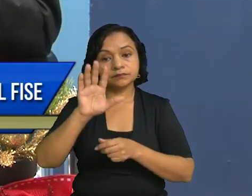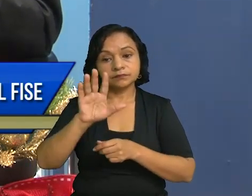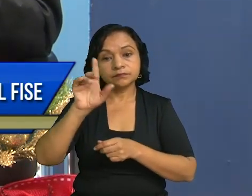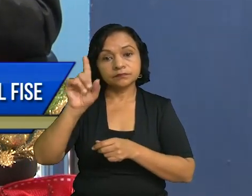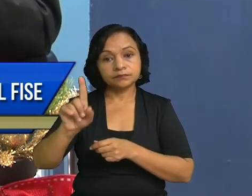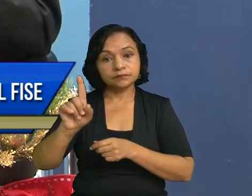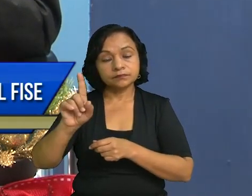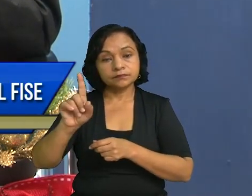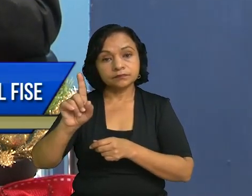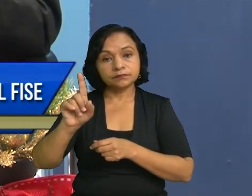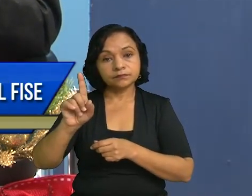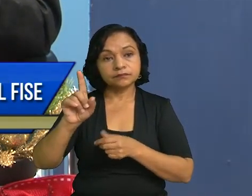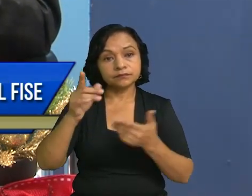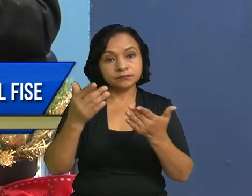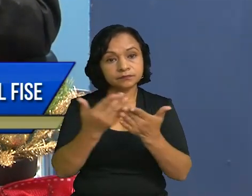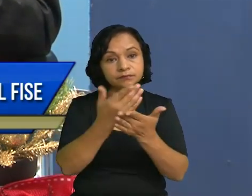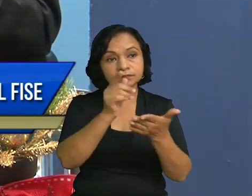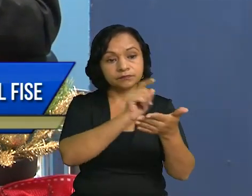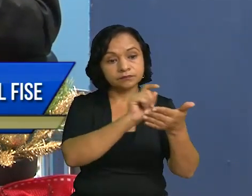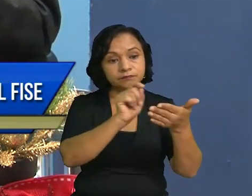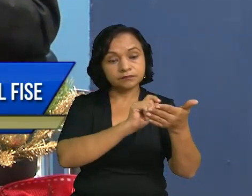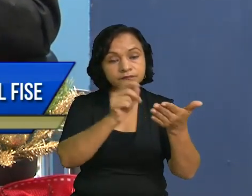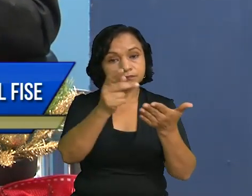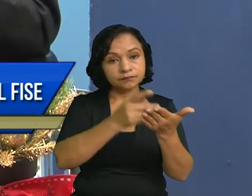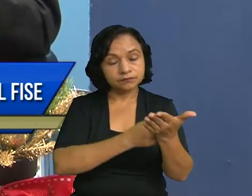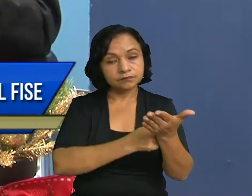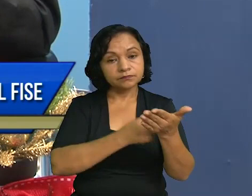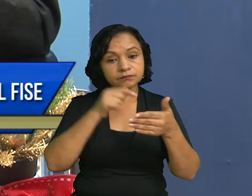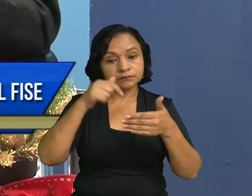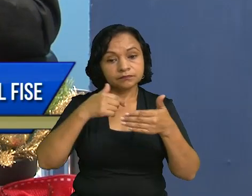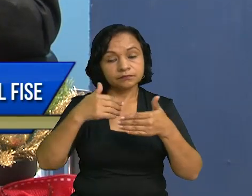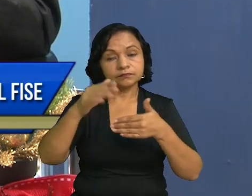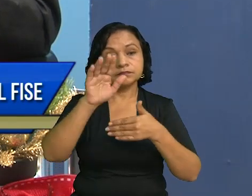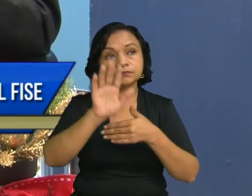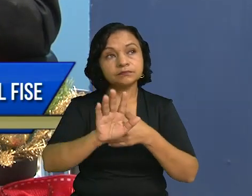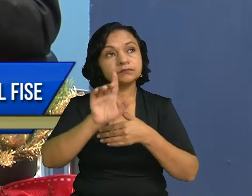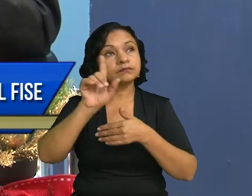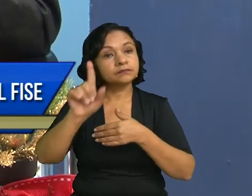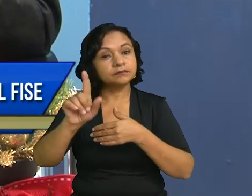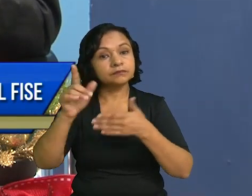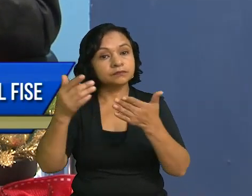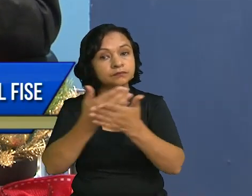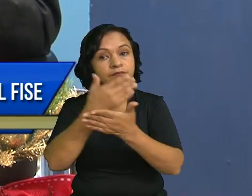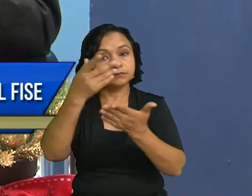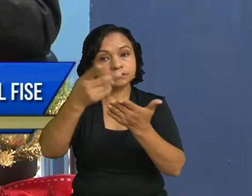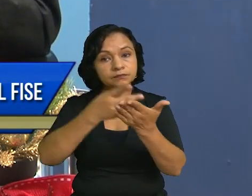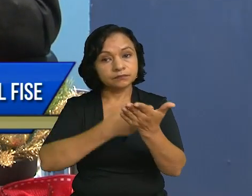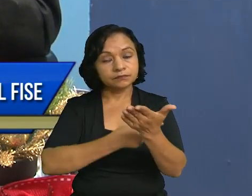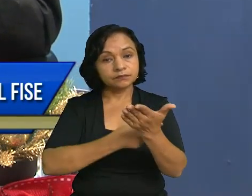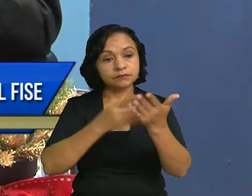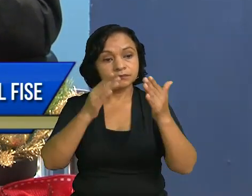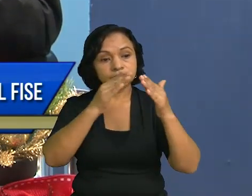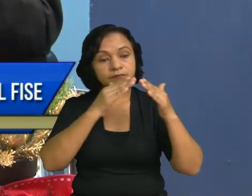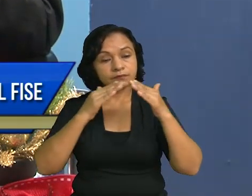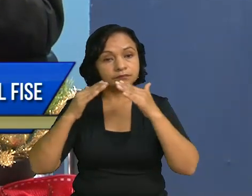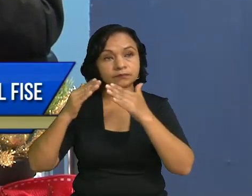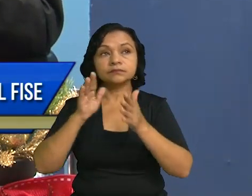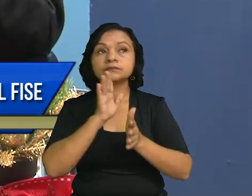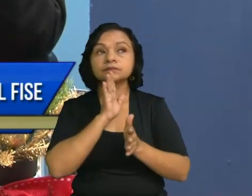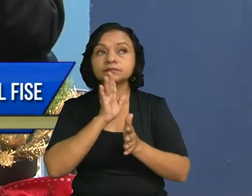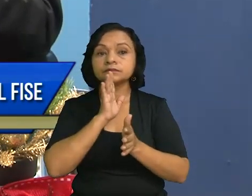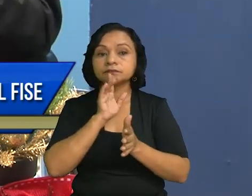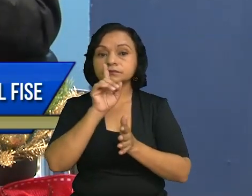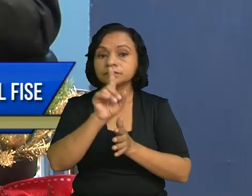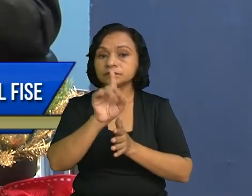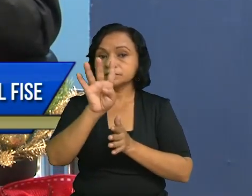agregamos 51 formulaciones que también en el mediano plazo se convierten en 51 ejecuciones de proyectos para las comunidades hablamos de